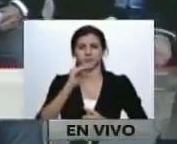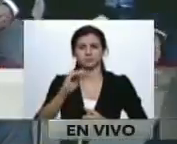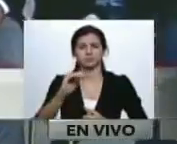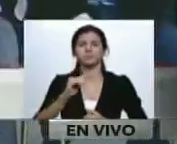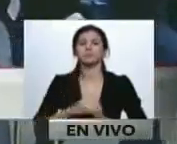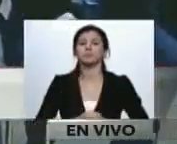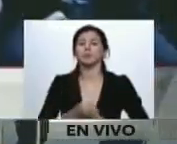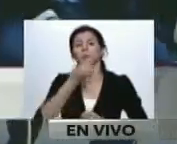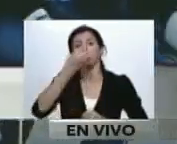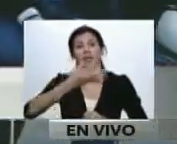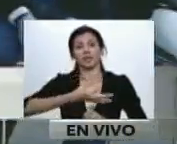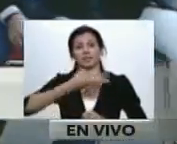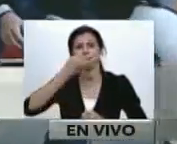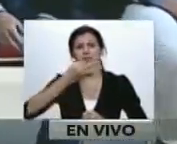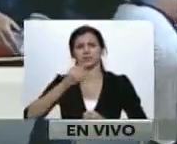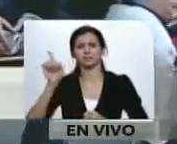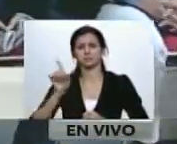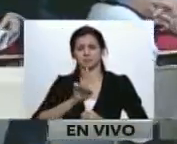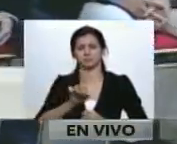Muy buenas tardes.